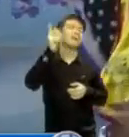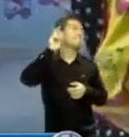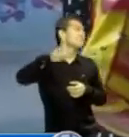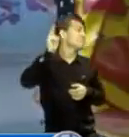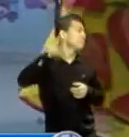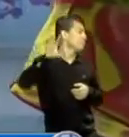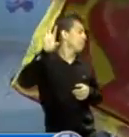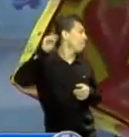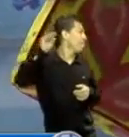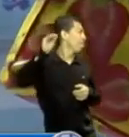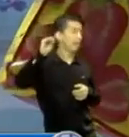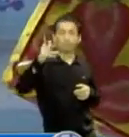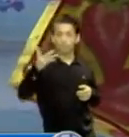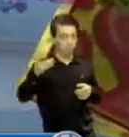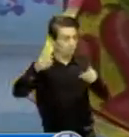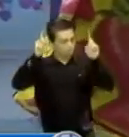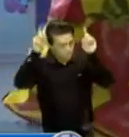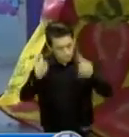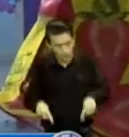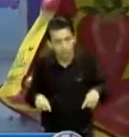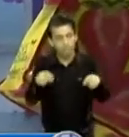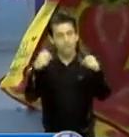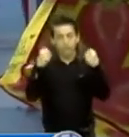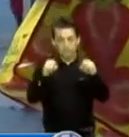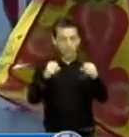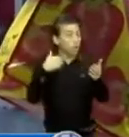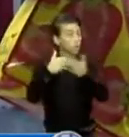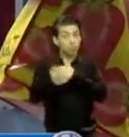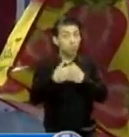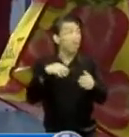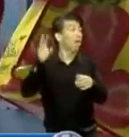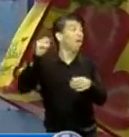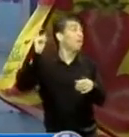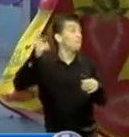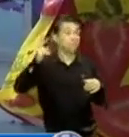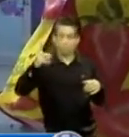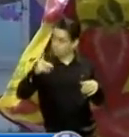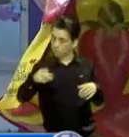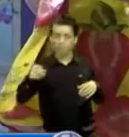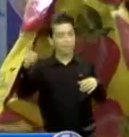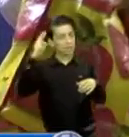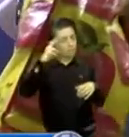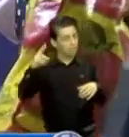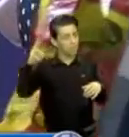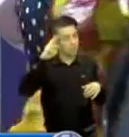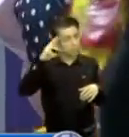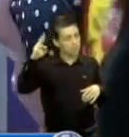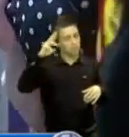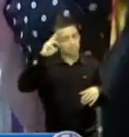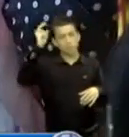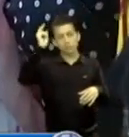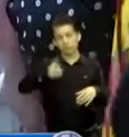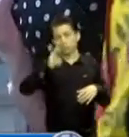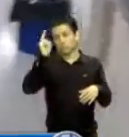pero esto es lo que tenemos que hacer, debemos reforzarlo. Y creo que se deberían tomar medidas